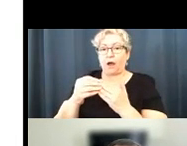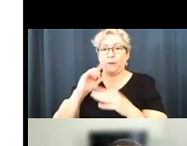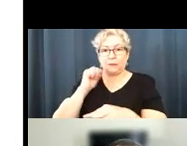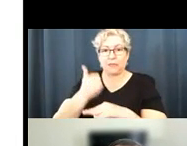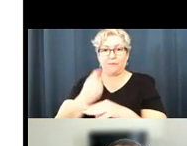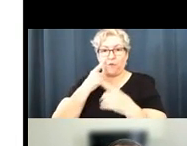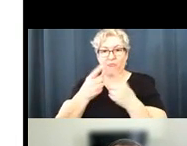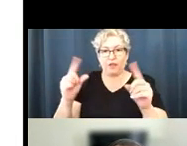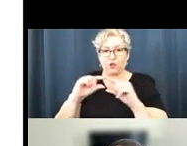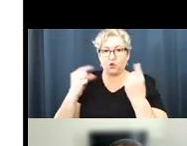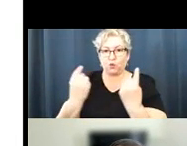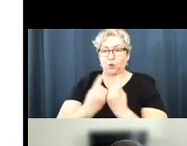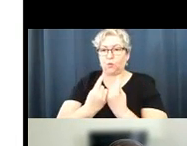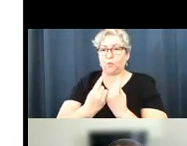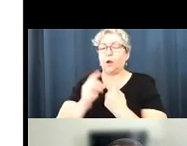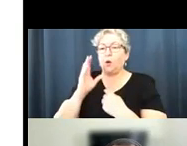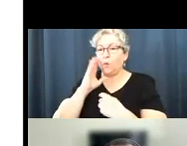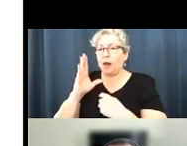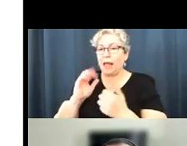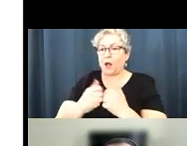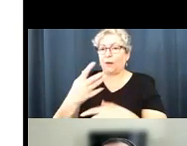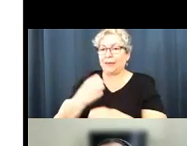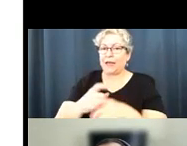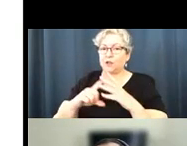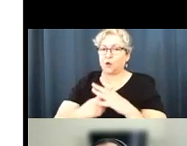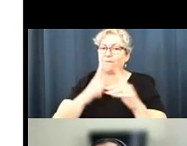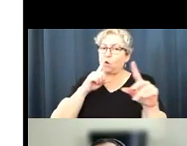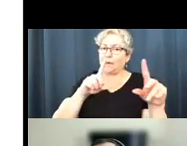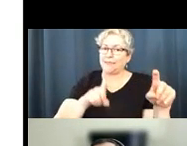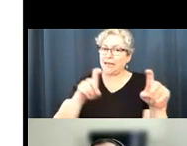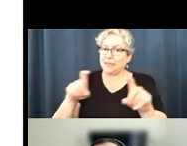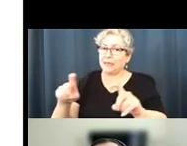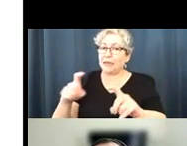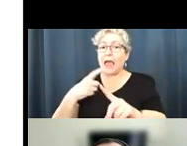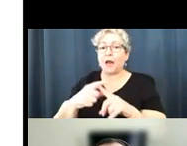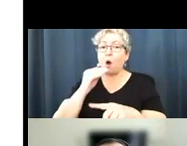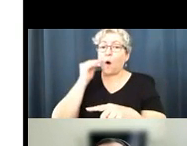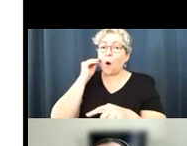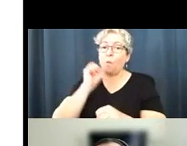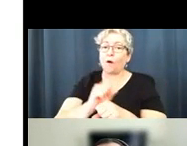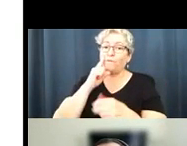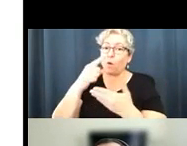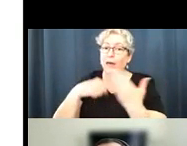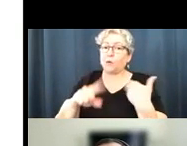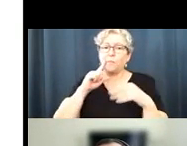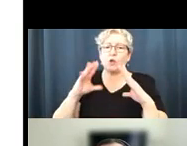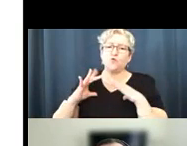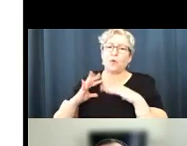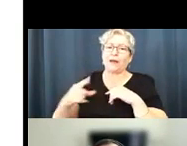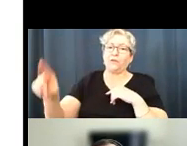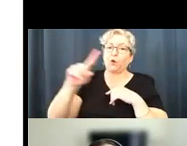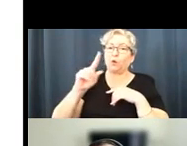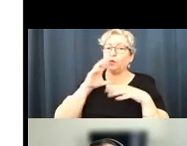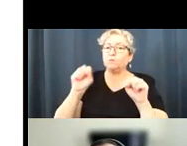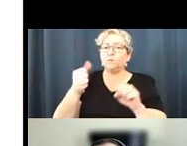de accesibilidad que la pusimos para este grupo, y va a estar cómo usted puede comenzar probando la accesibilidad y para como asignación para la